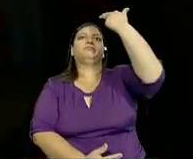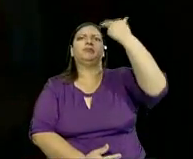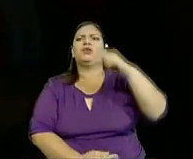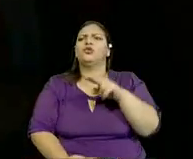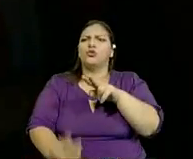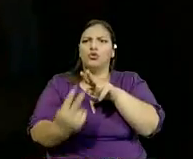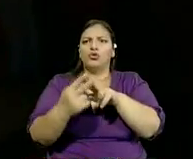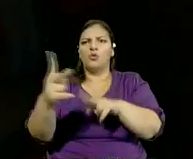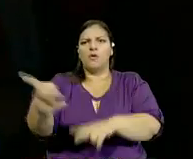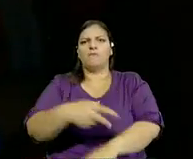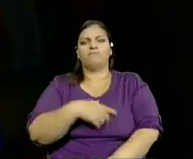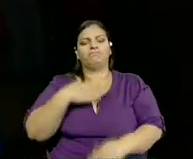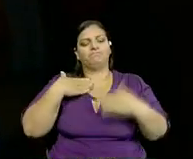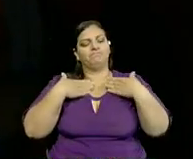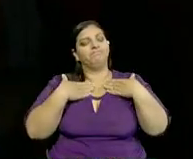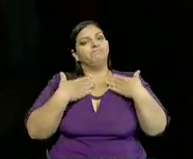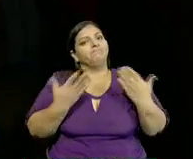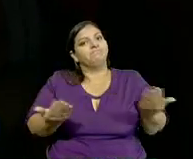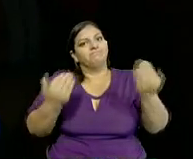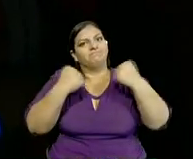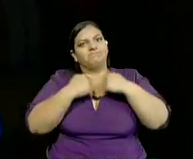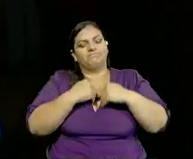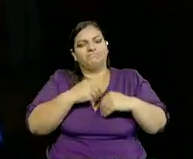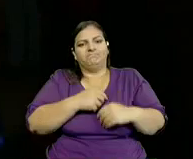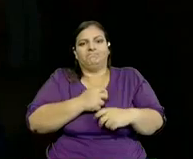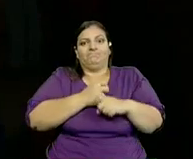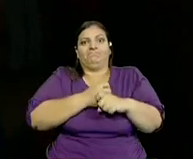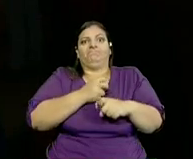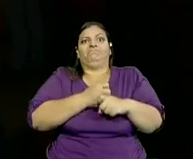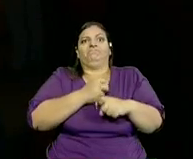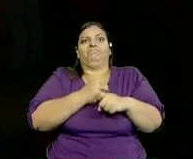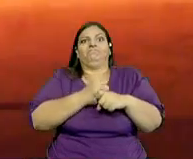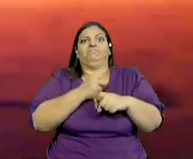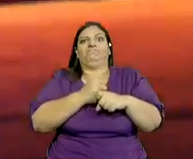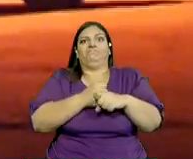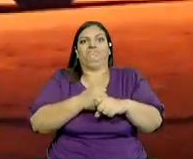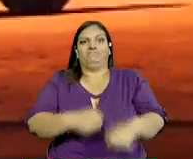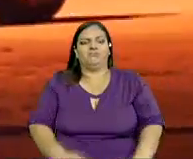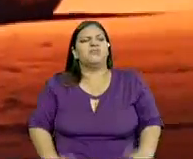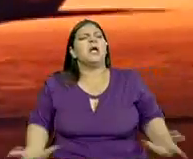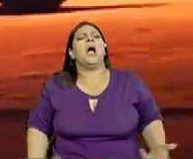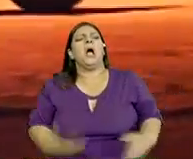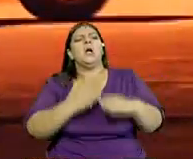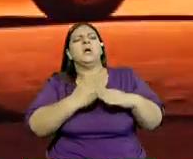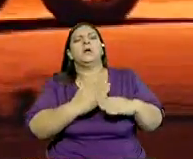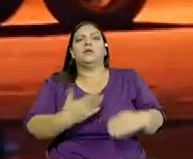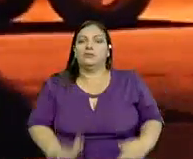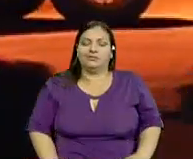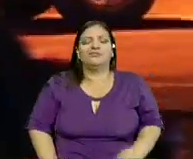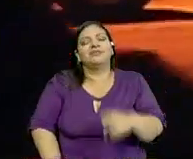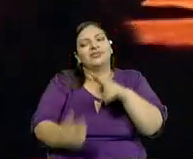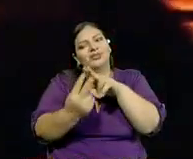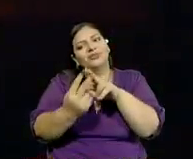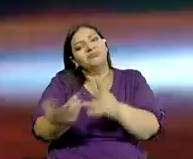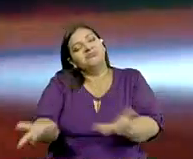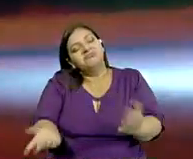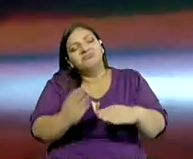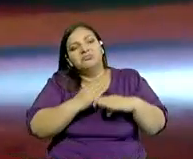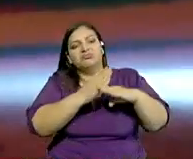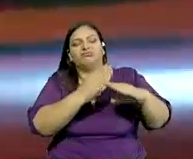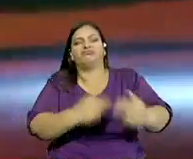enérgica. Y ya, pero él creo que él no se ha dejado robar. Hace pocos meses la Policía